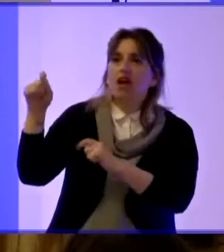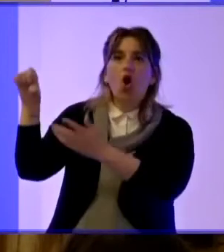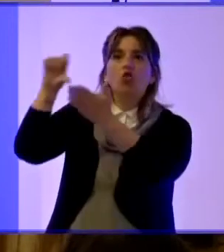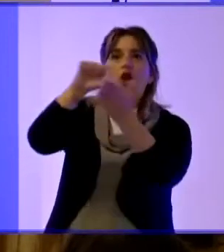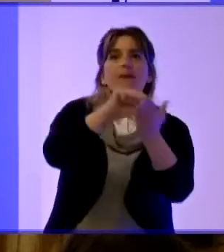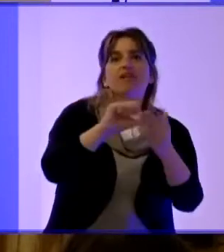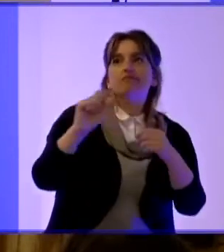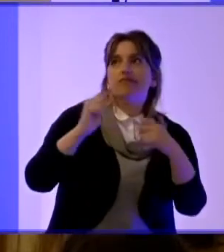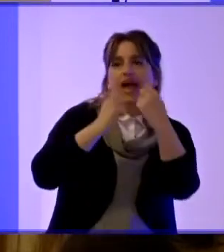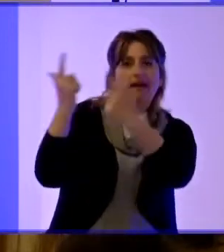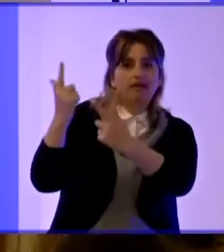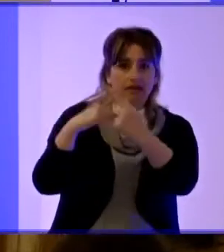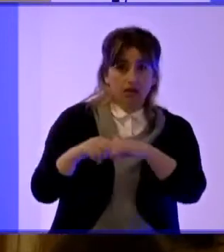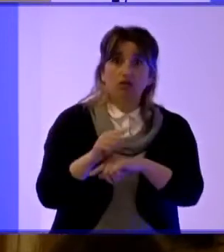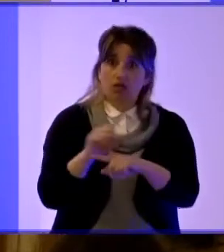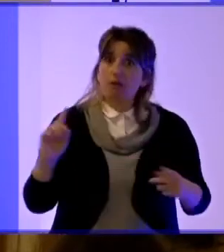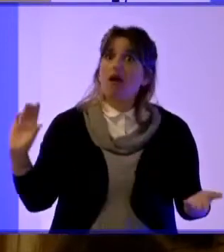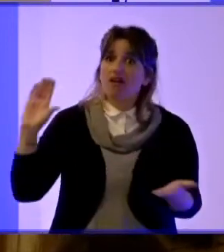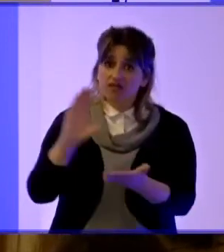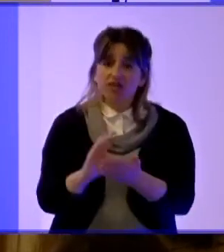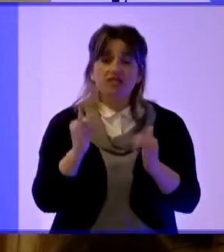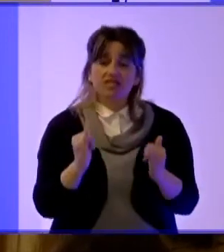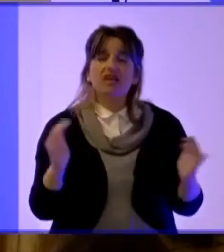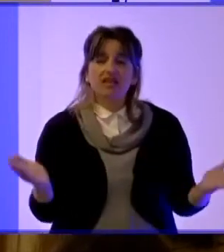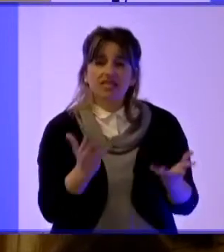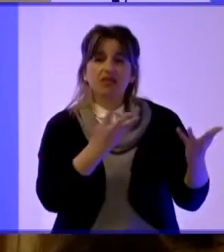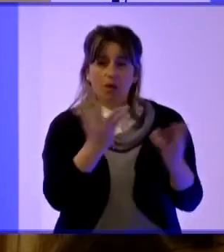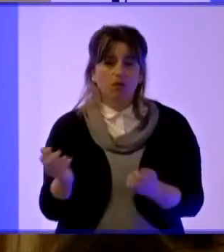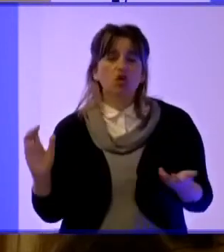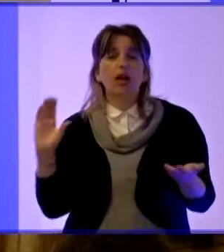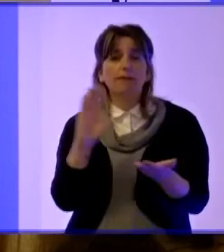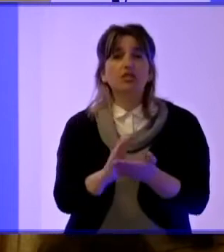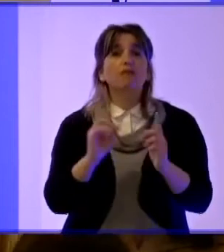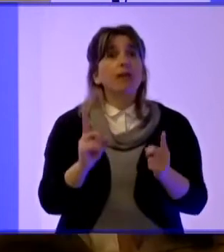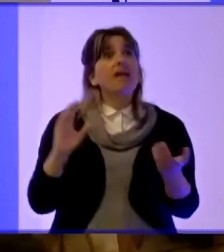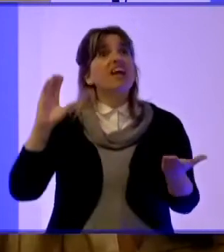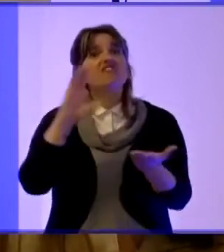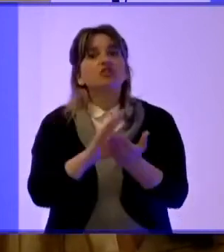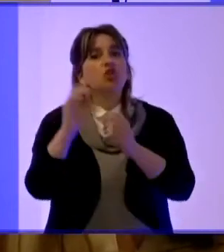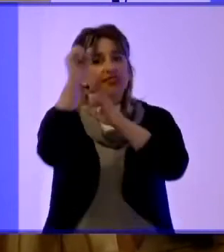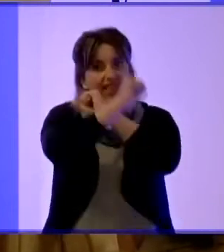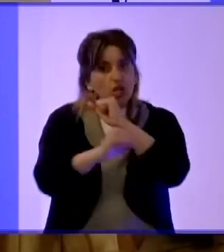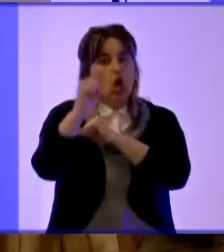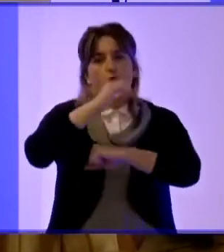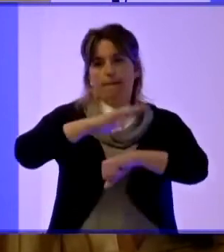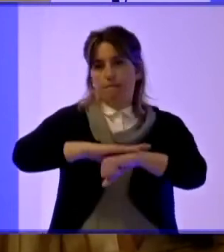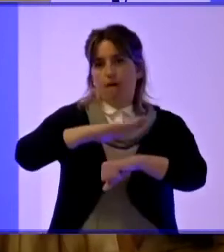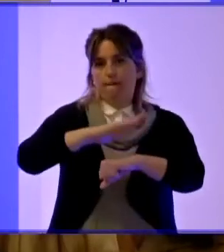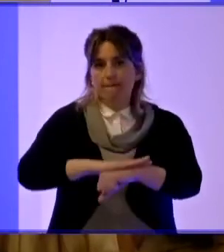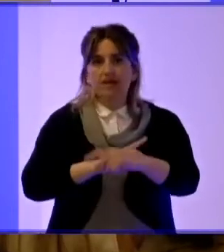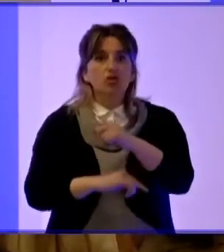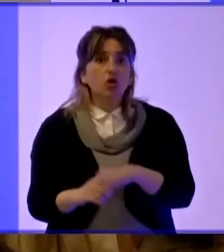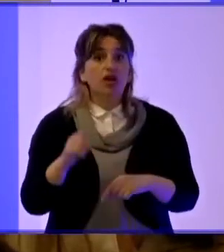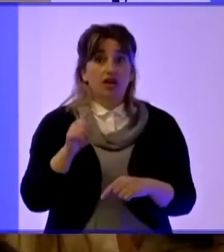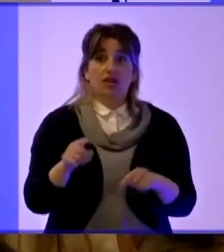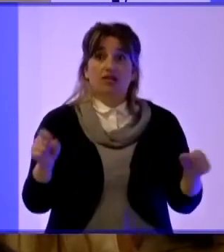en que se invierta, que hayan incentivos a la inversión, especialmente la inversión tecnológica, en momentos que con la revolución tecnológica que